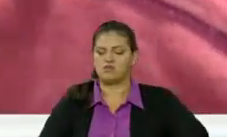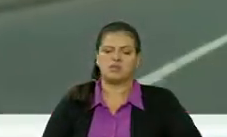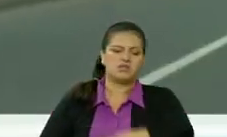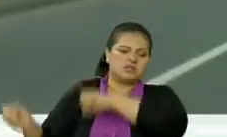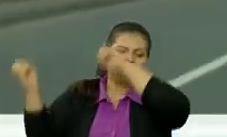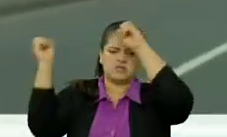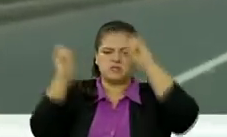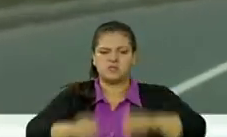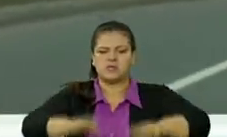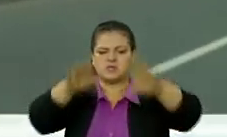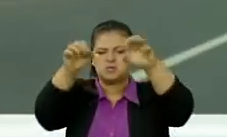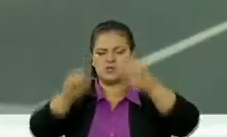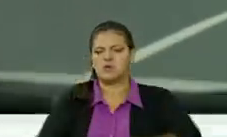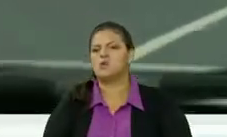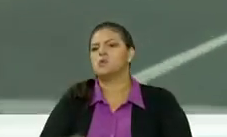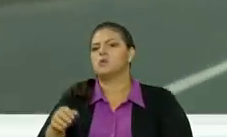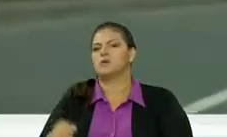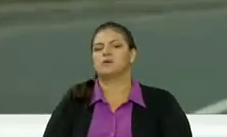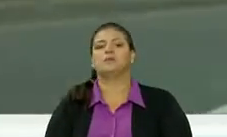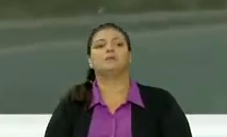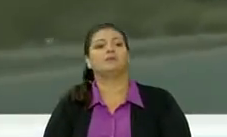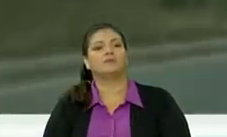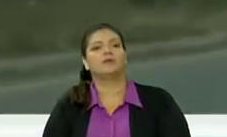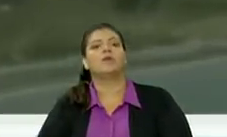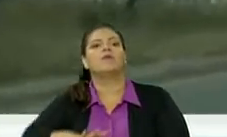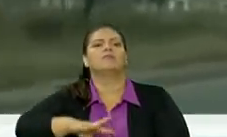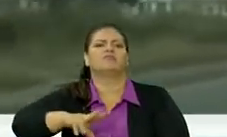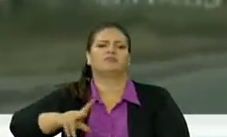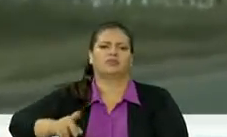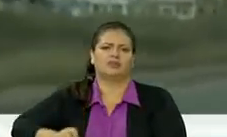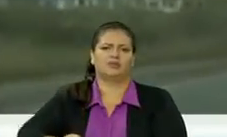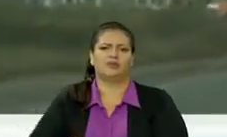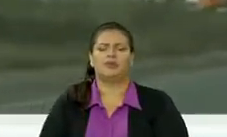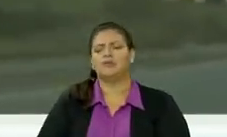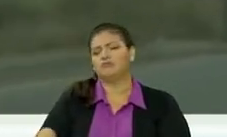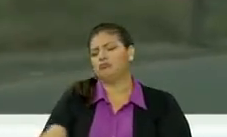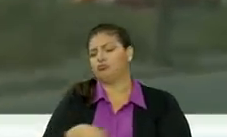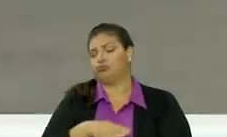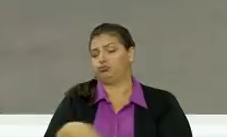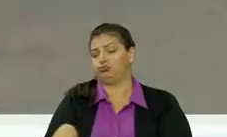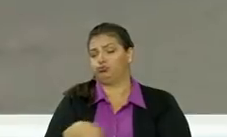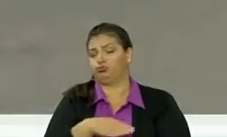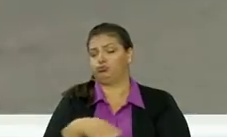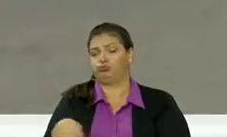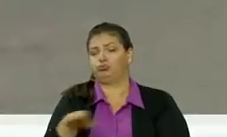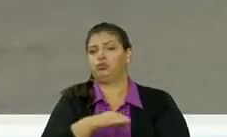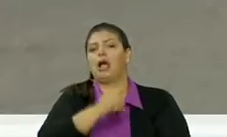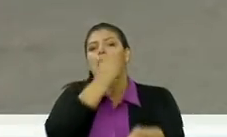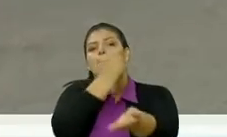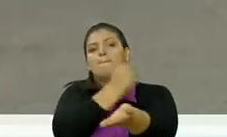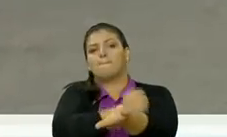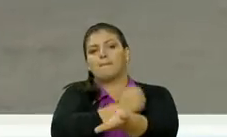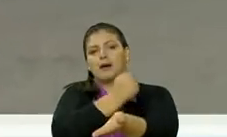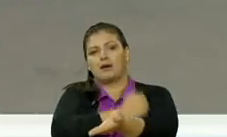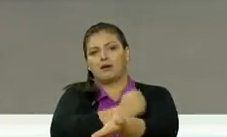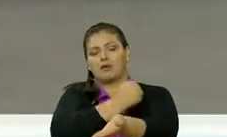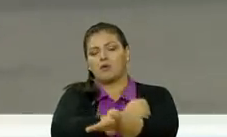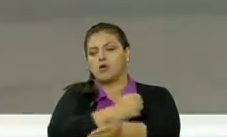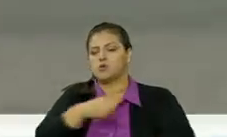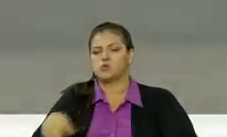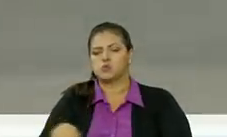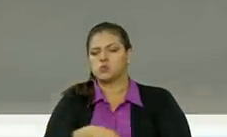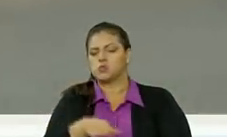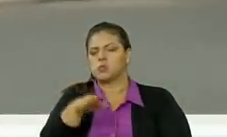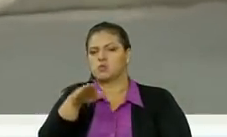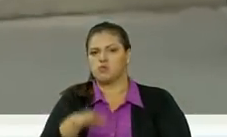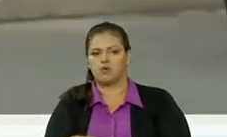izquierdo. Después de varios minutos lo abandonaron en un sector perteneciente a la parroquia Pascuales, sitio desde el cual la víctima logró